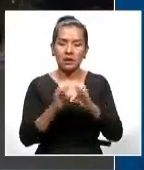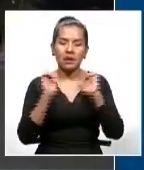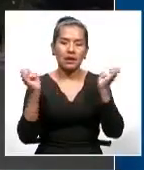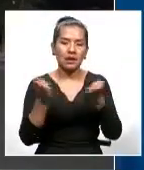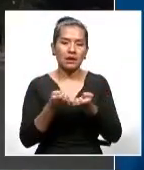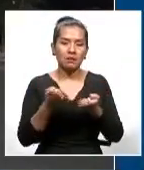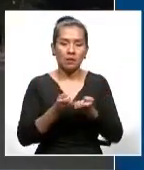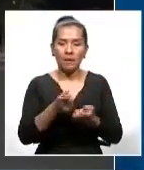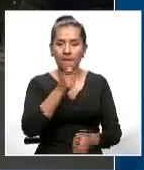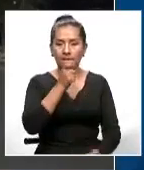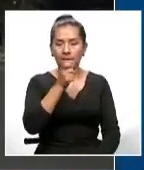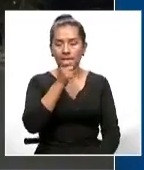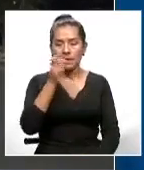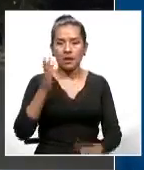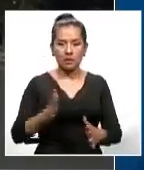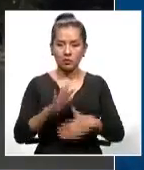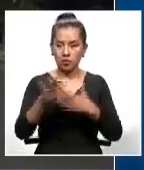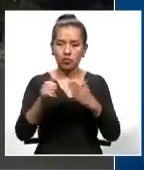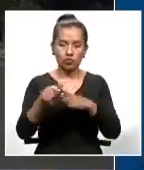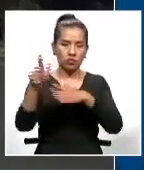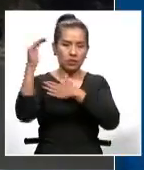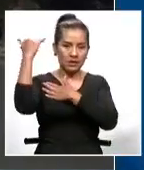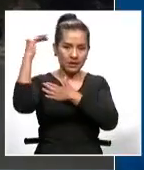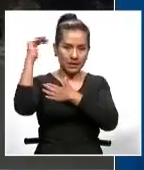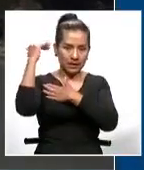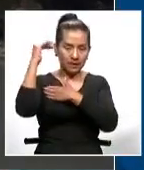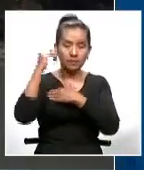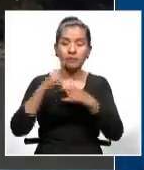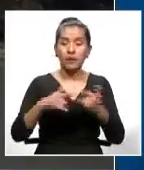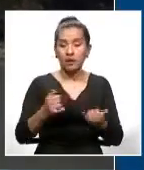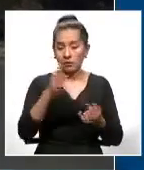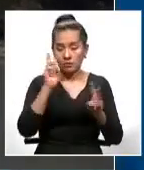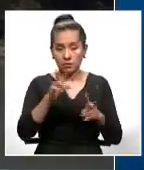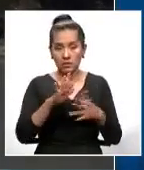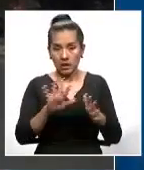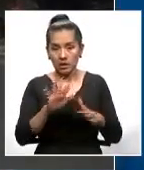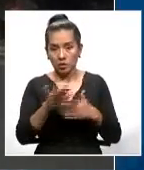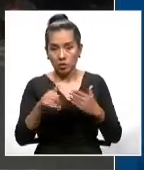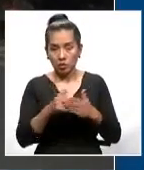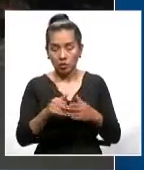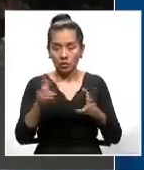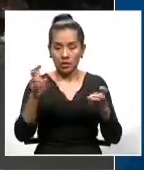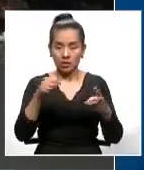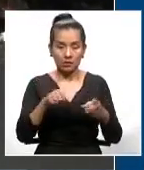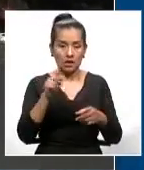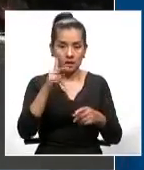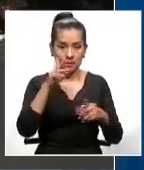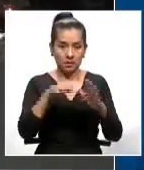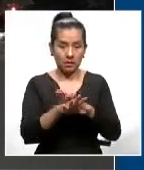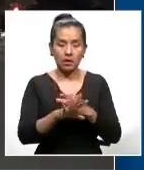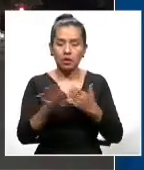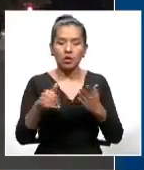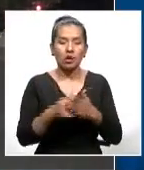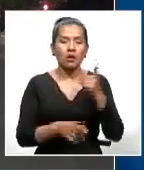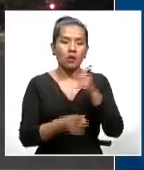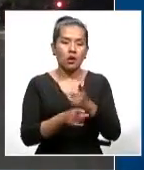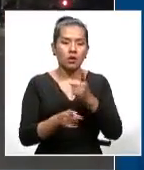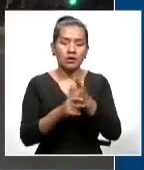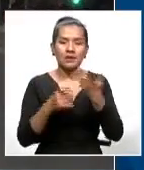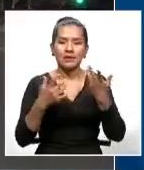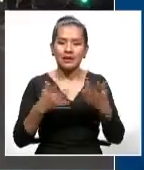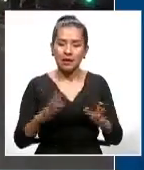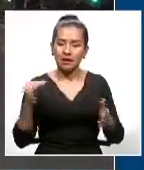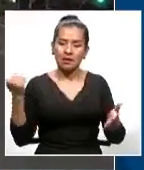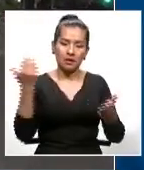de periodistas en Santa Cruz de la Sierra. Usted lo está viendo aquí a través de nuestras pantallas. Efectivamente, ha llegado